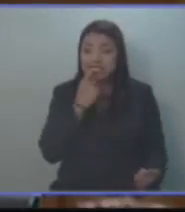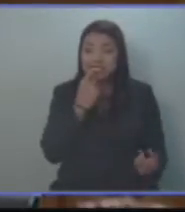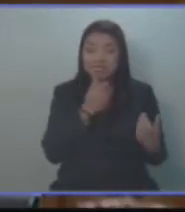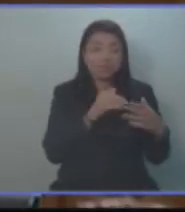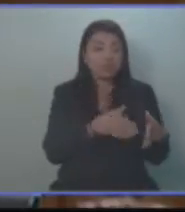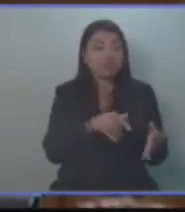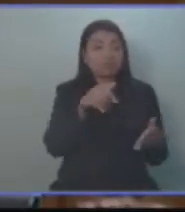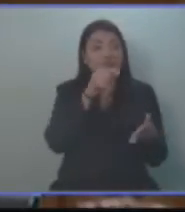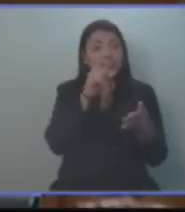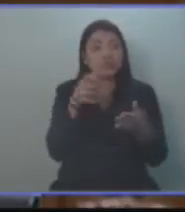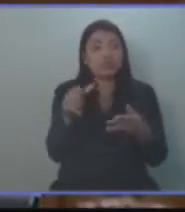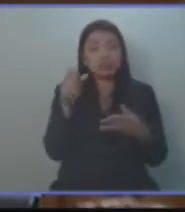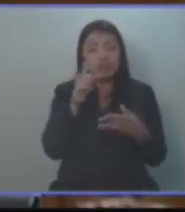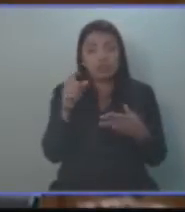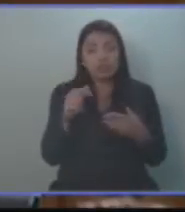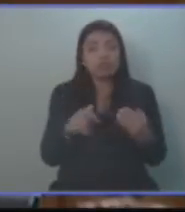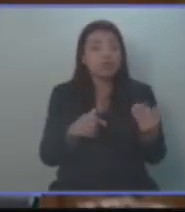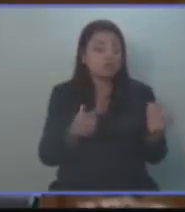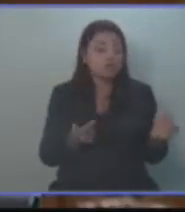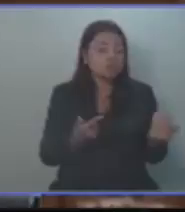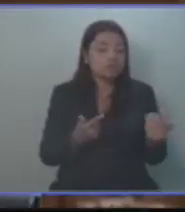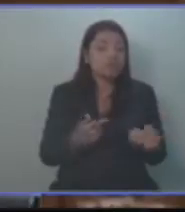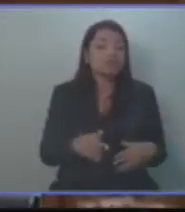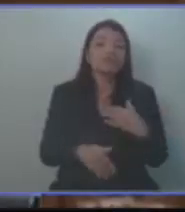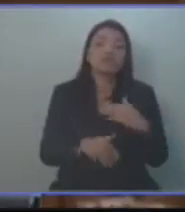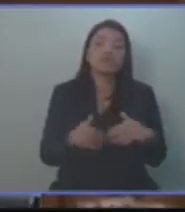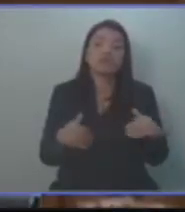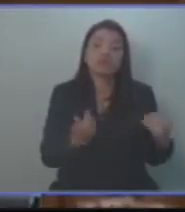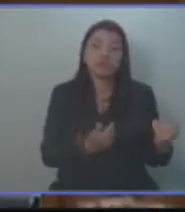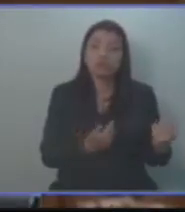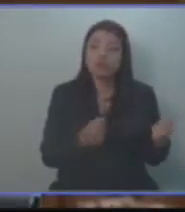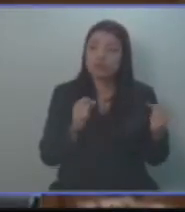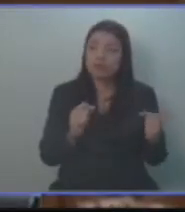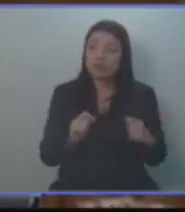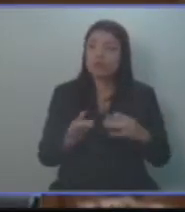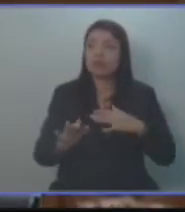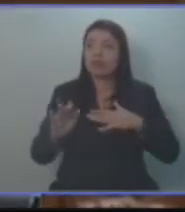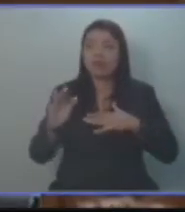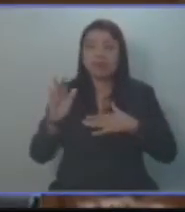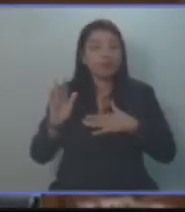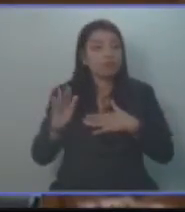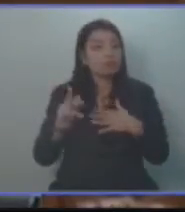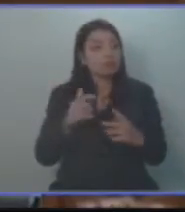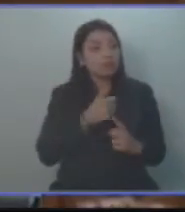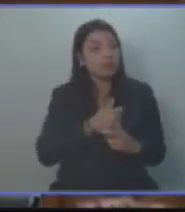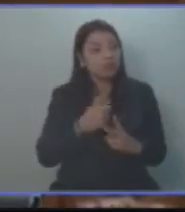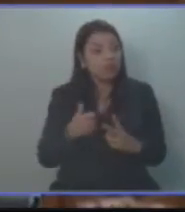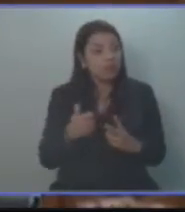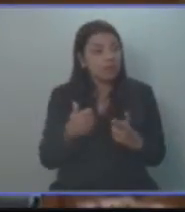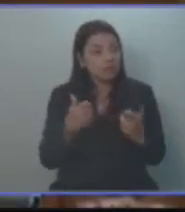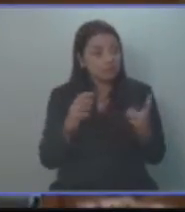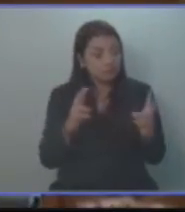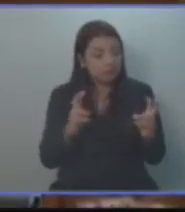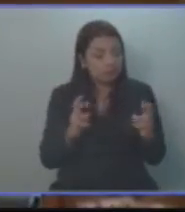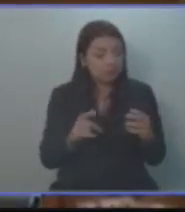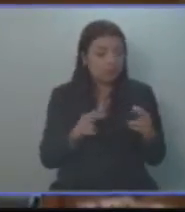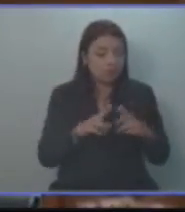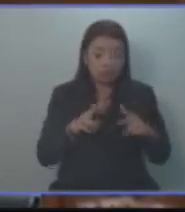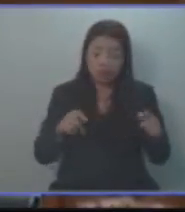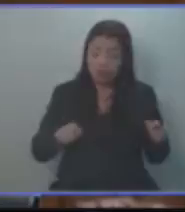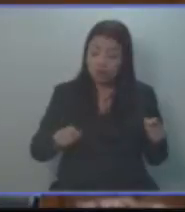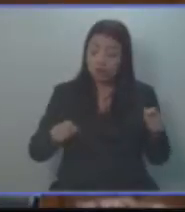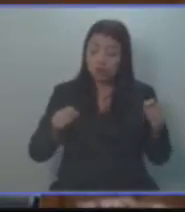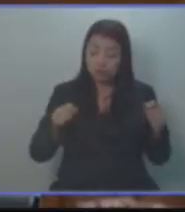institución de educación superior, en los cuales se determinarán los compromisos de cada una de las partes. Dichos convenios